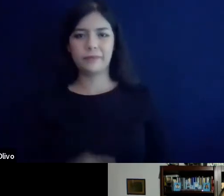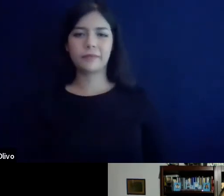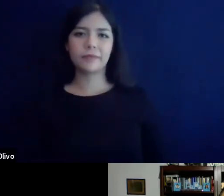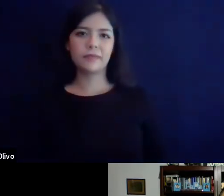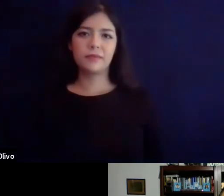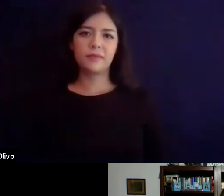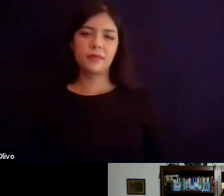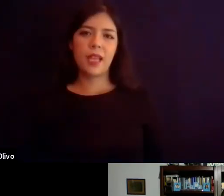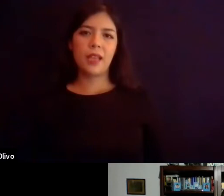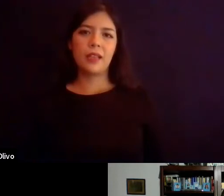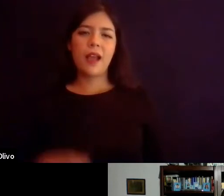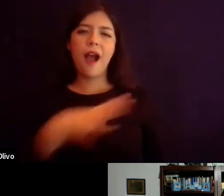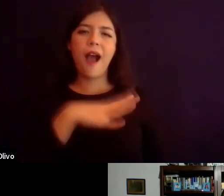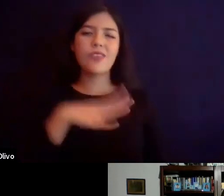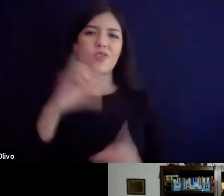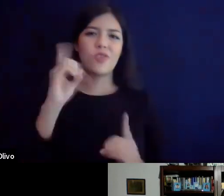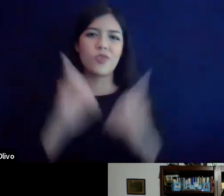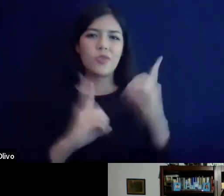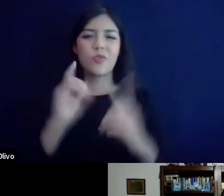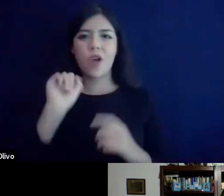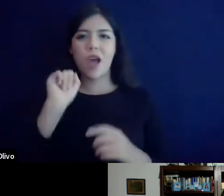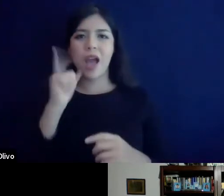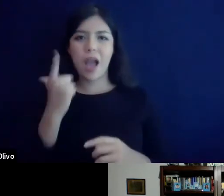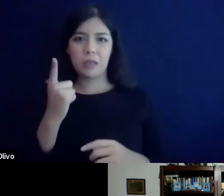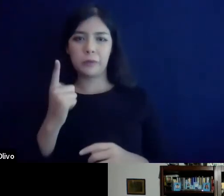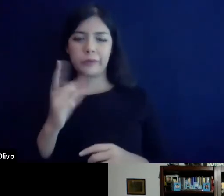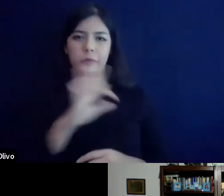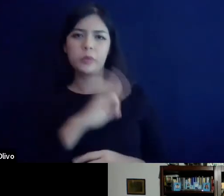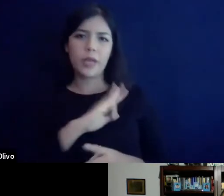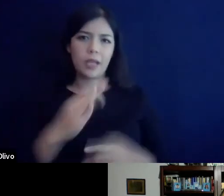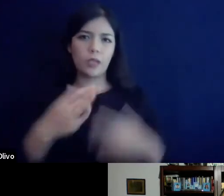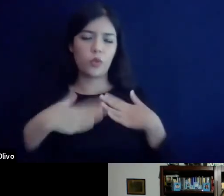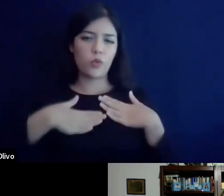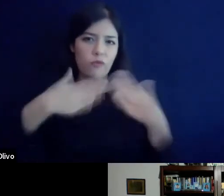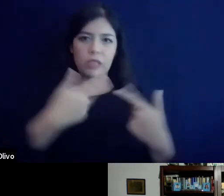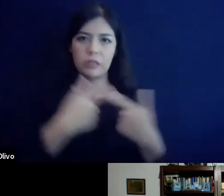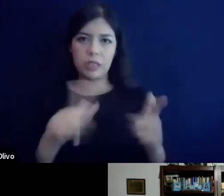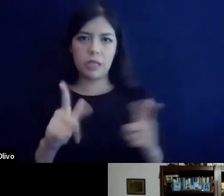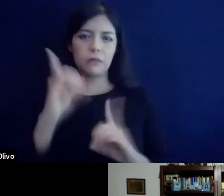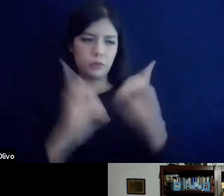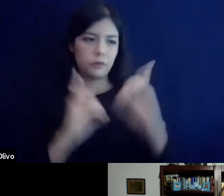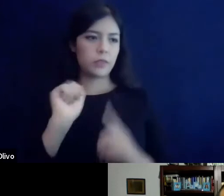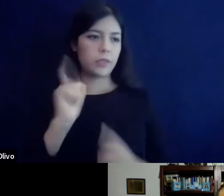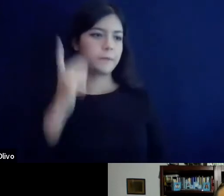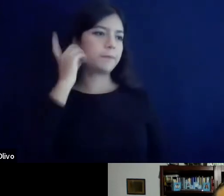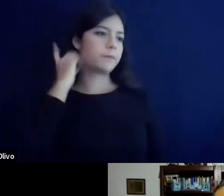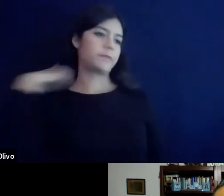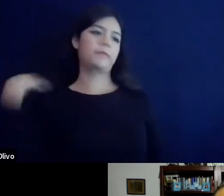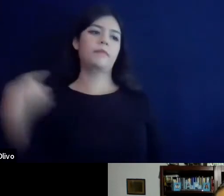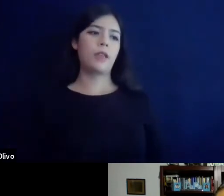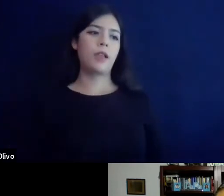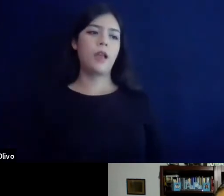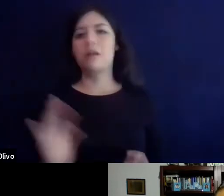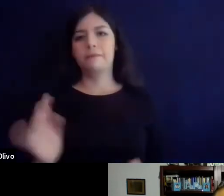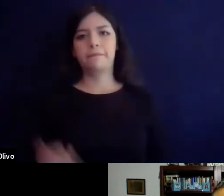No sé si hay alguna pregunta, no sé, maestro Tonatiuh, si haya más. Sí, bueno, al final hacemos el